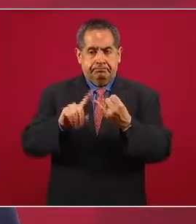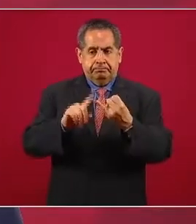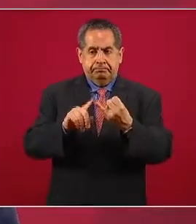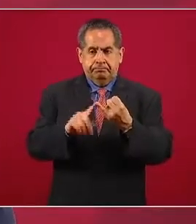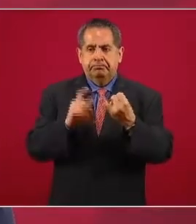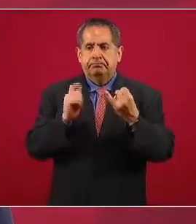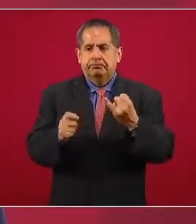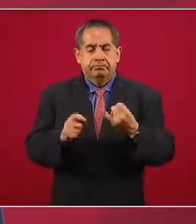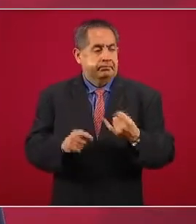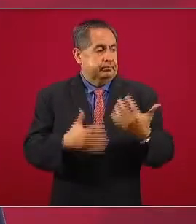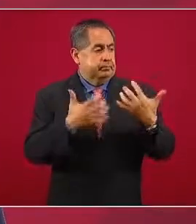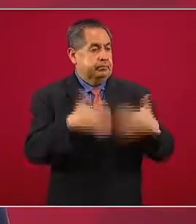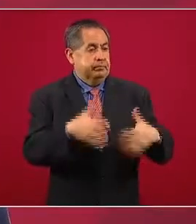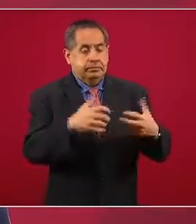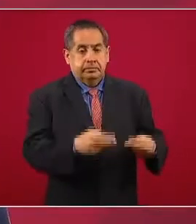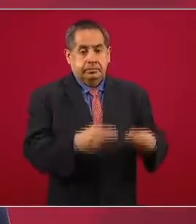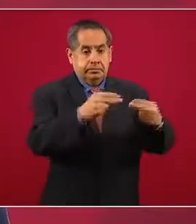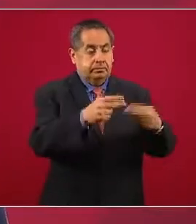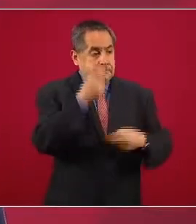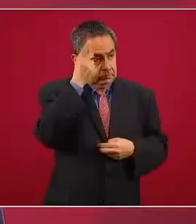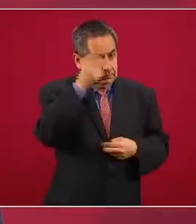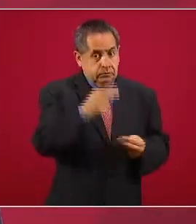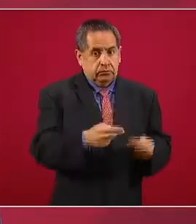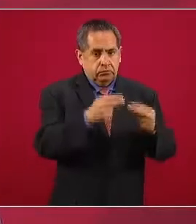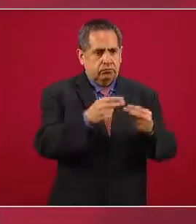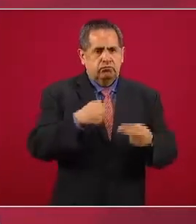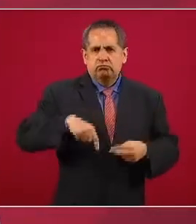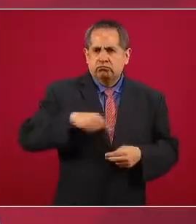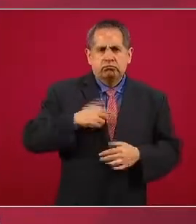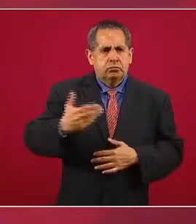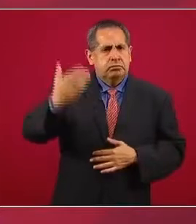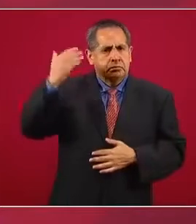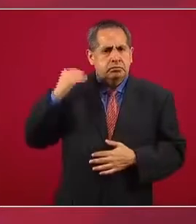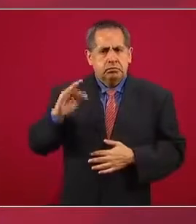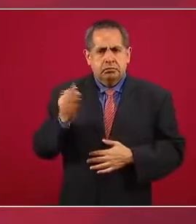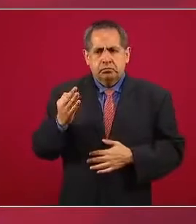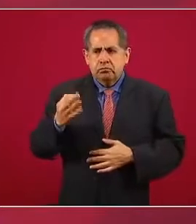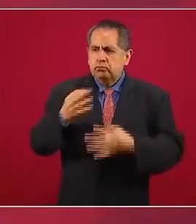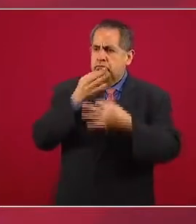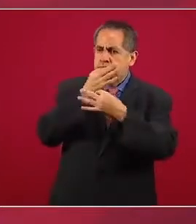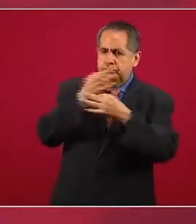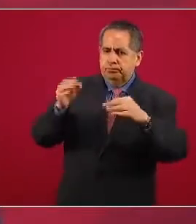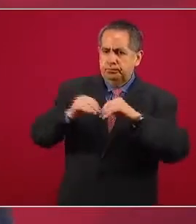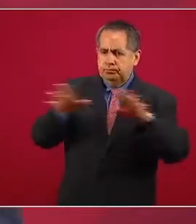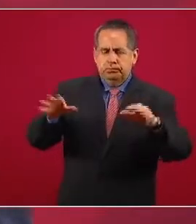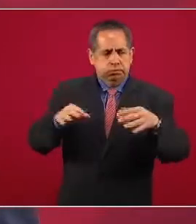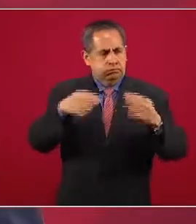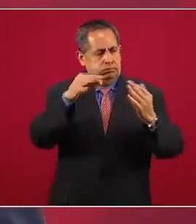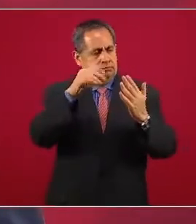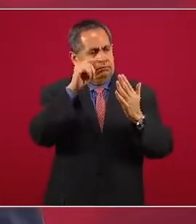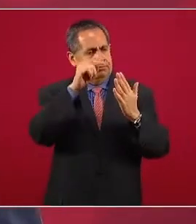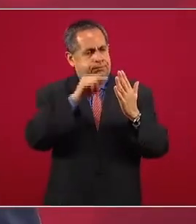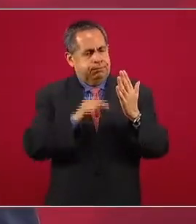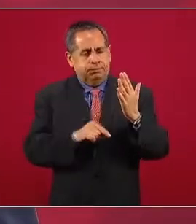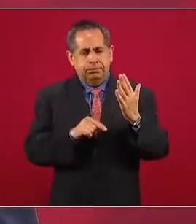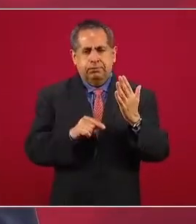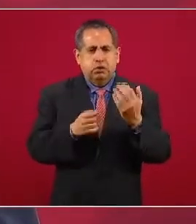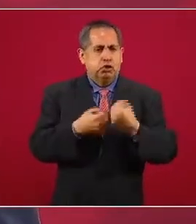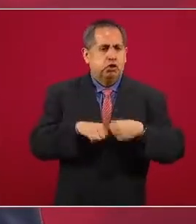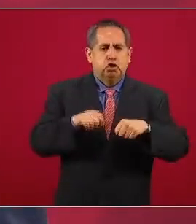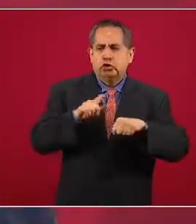que los empresarios que anunciamos desde febrero de este año un documento de dimensión